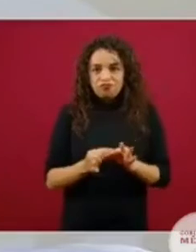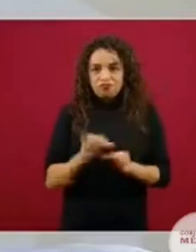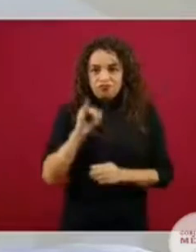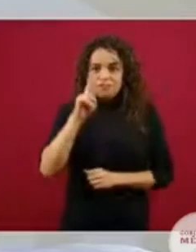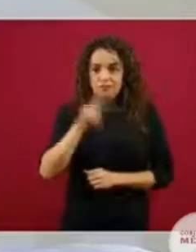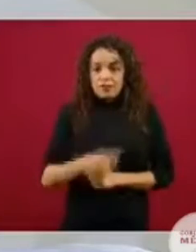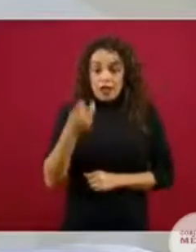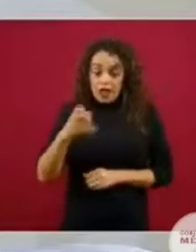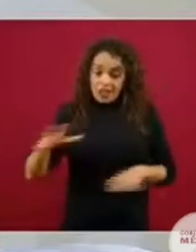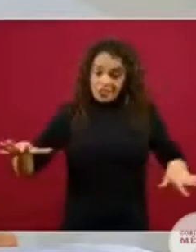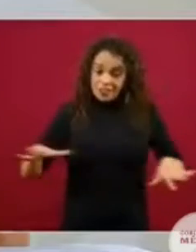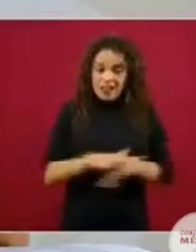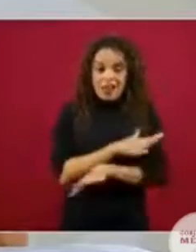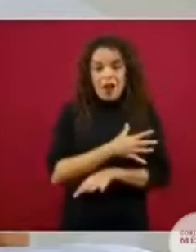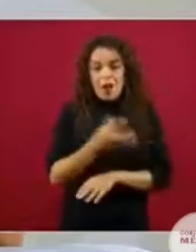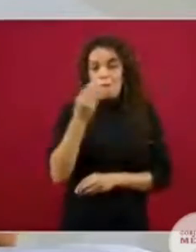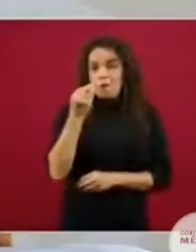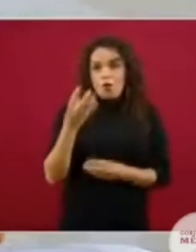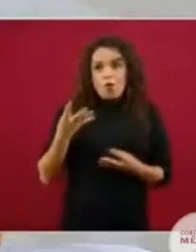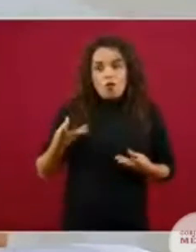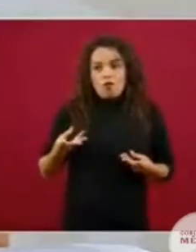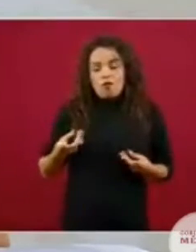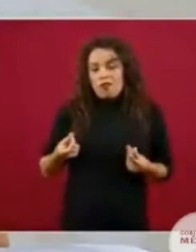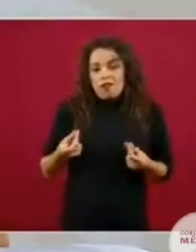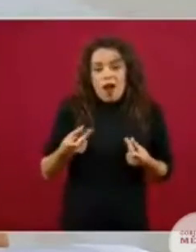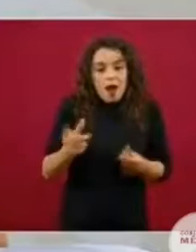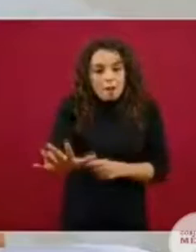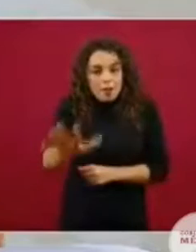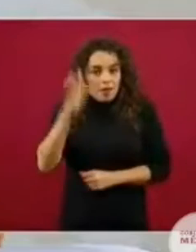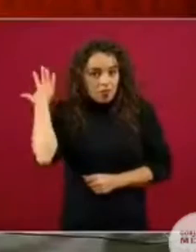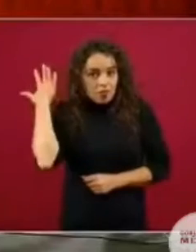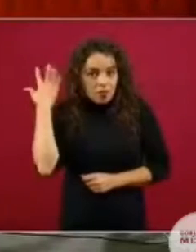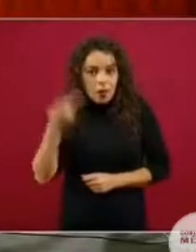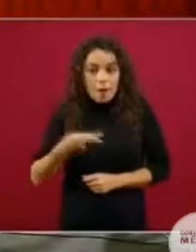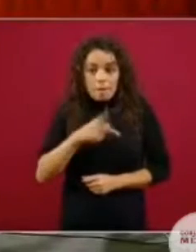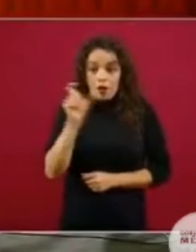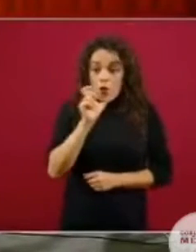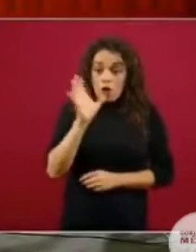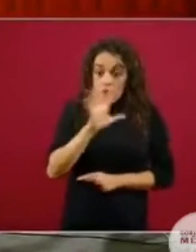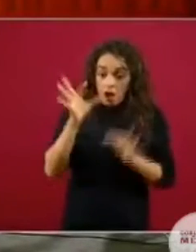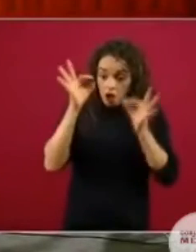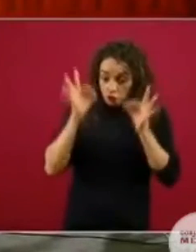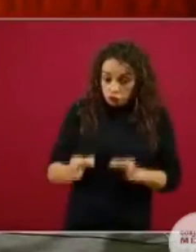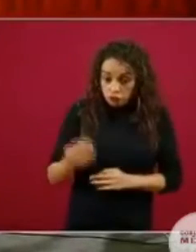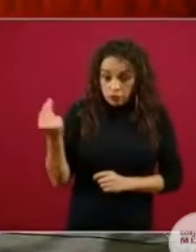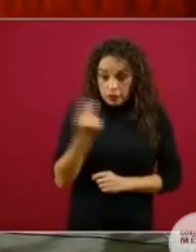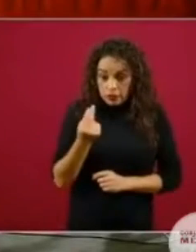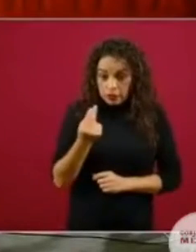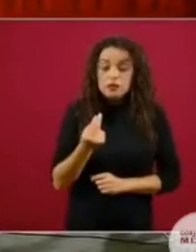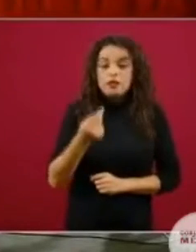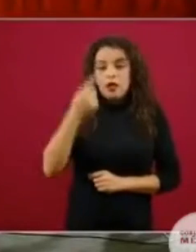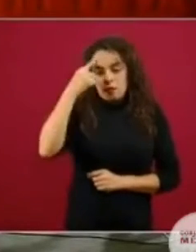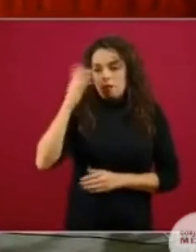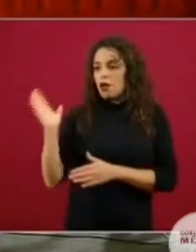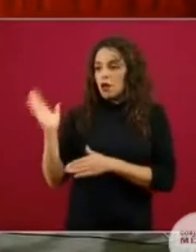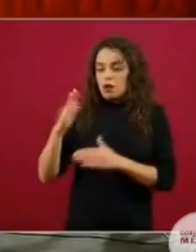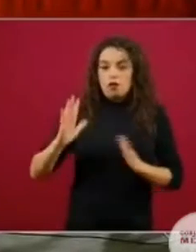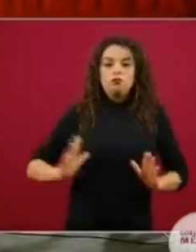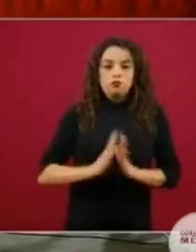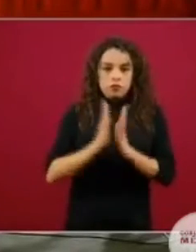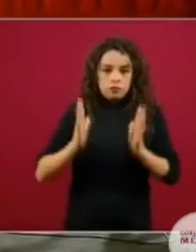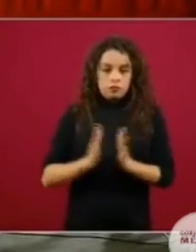muy rápido y la evolución se va a ir dando en el momento que se llame a la participación de los